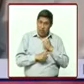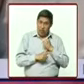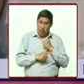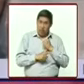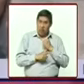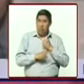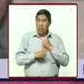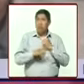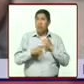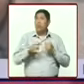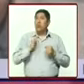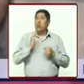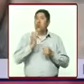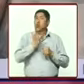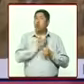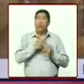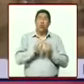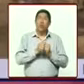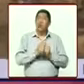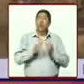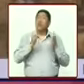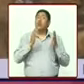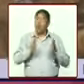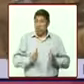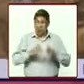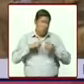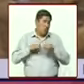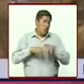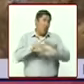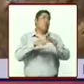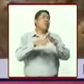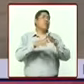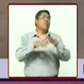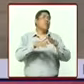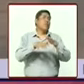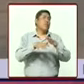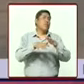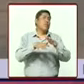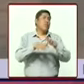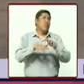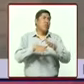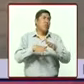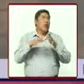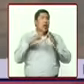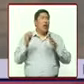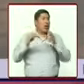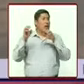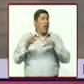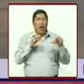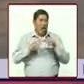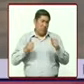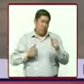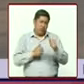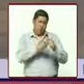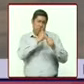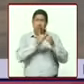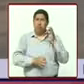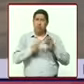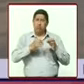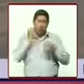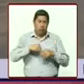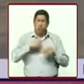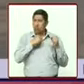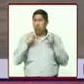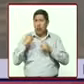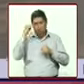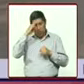voz de nuestros compañeros que se encuentran movilizados. Han estado haciendo la persecución judicial y el abuso del poder